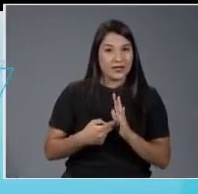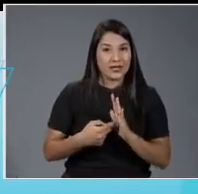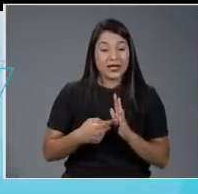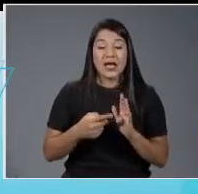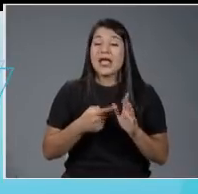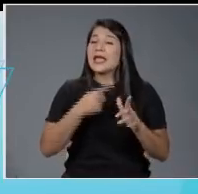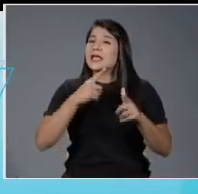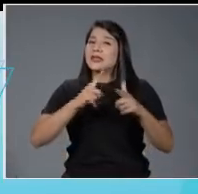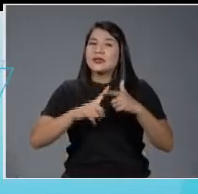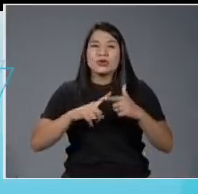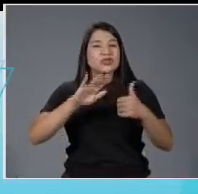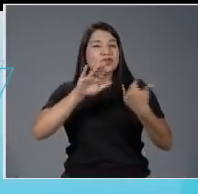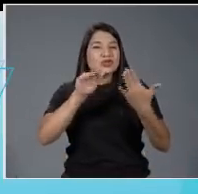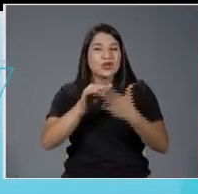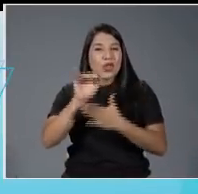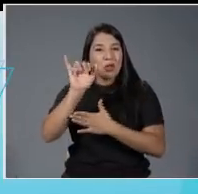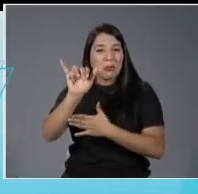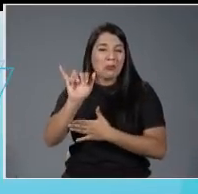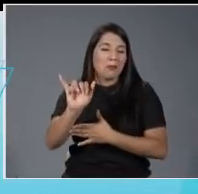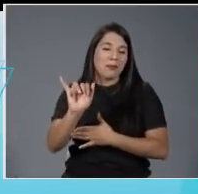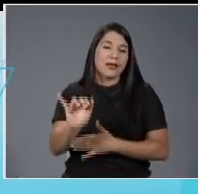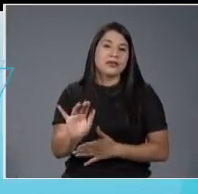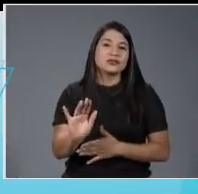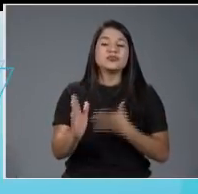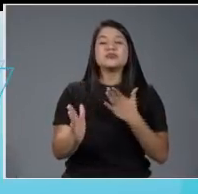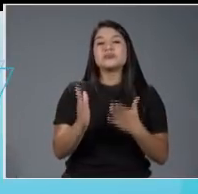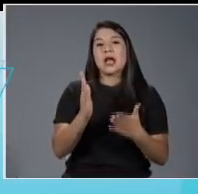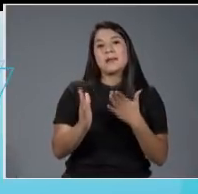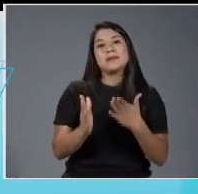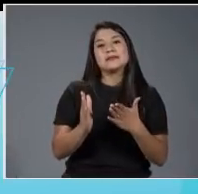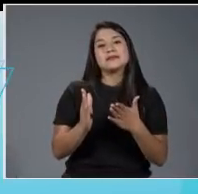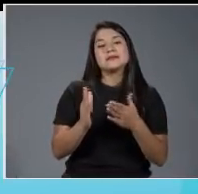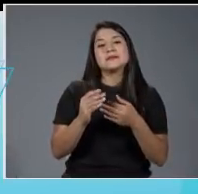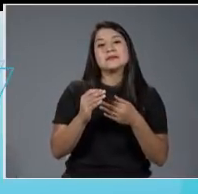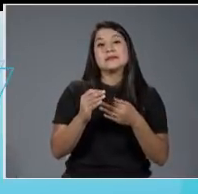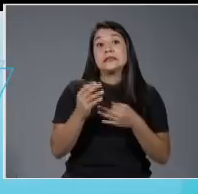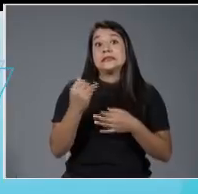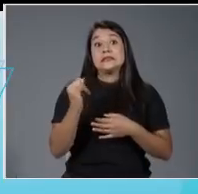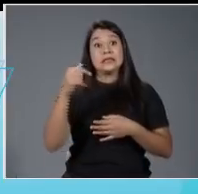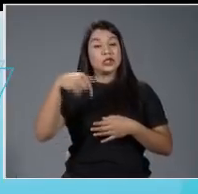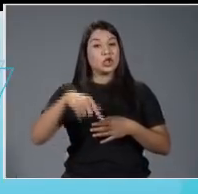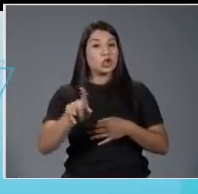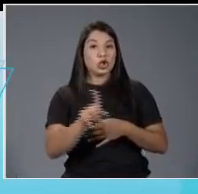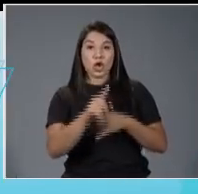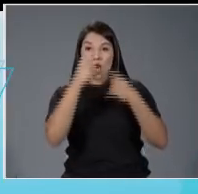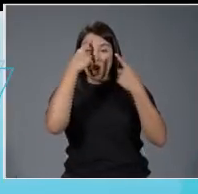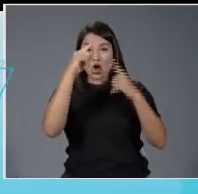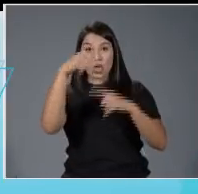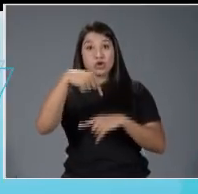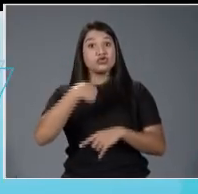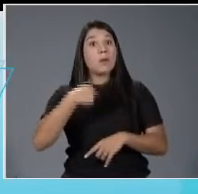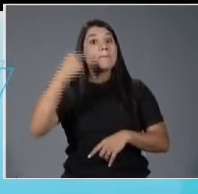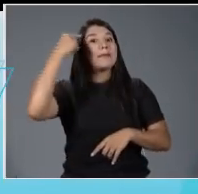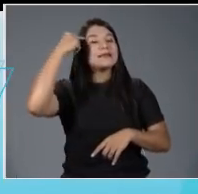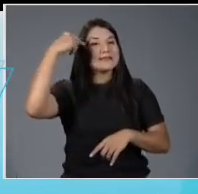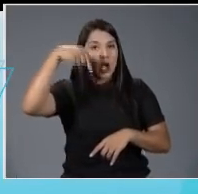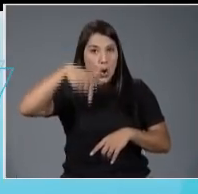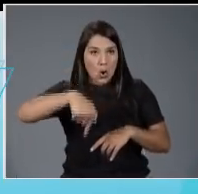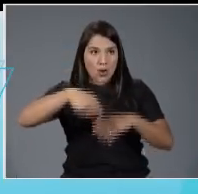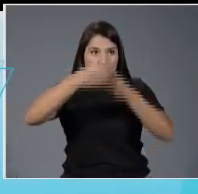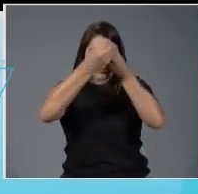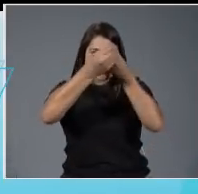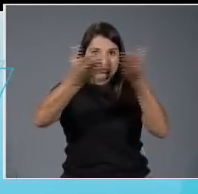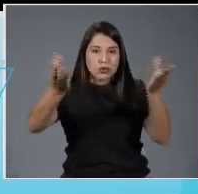todos los elementos están ahí presentes, y bueno, si ya no lo hizo hoy, yo tenía un poco la idea de que hoy iba a anunciar